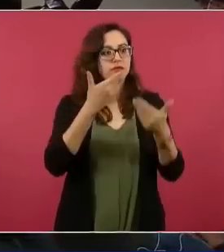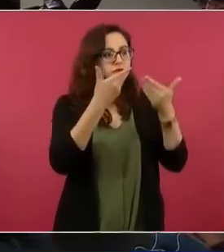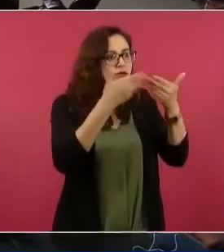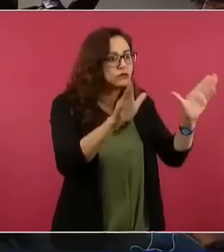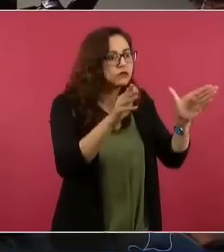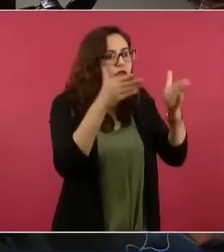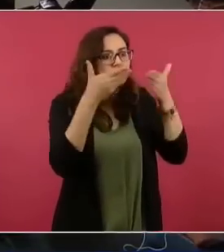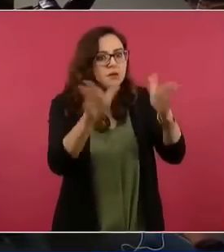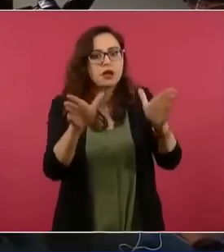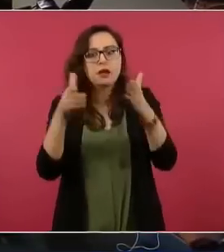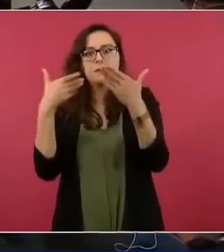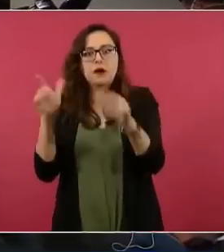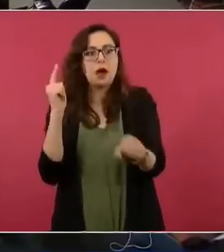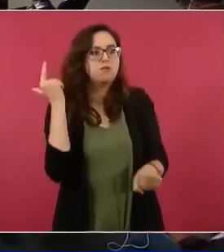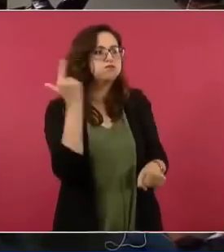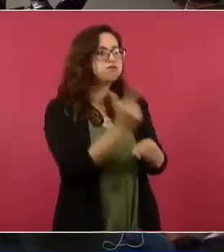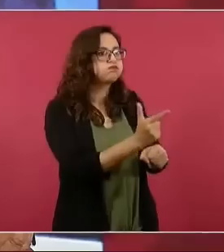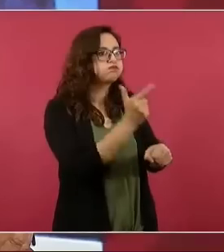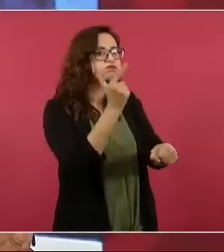hay